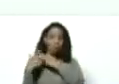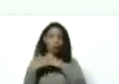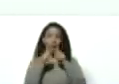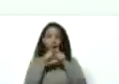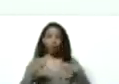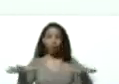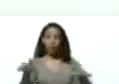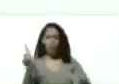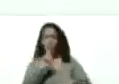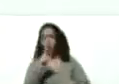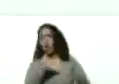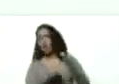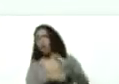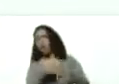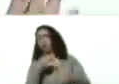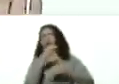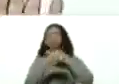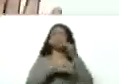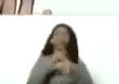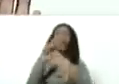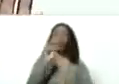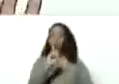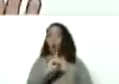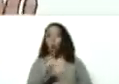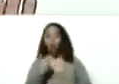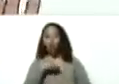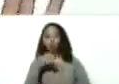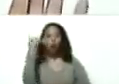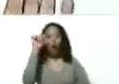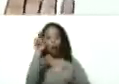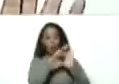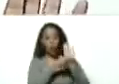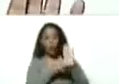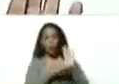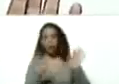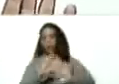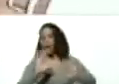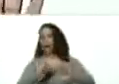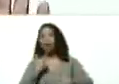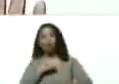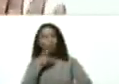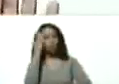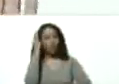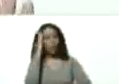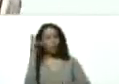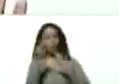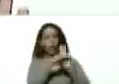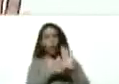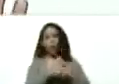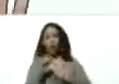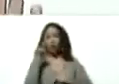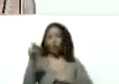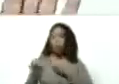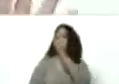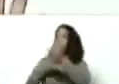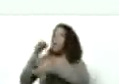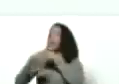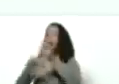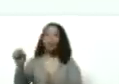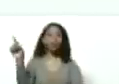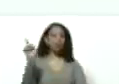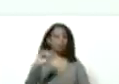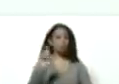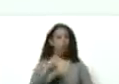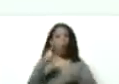no vamos a aplicar el reglamento no, no, no el reglamento lo tenemos nosotros aquí ya nosotros conocemos el reglamento y no es lo que tú estás explicando es otra